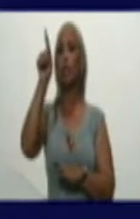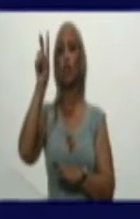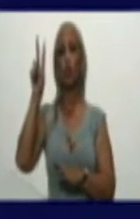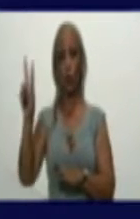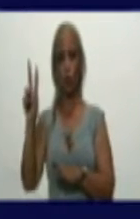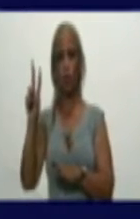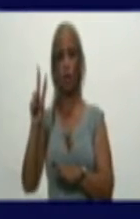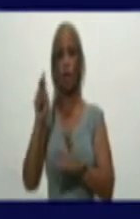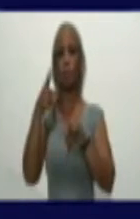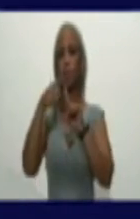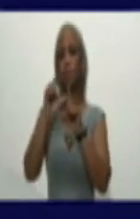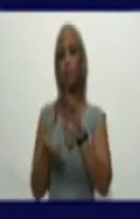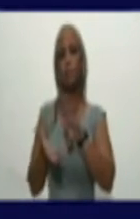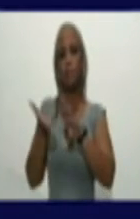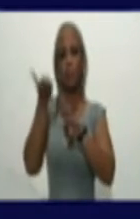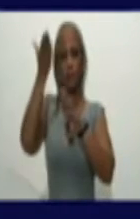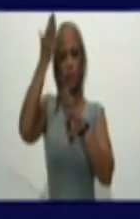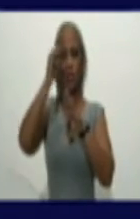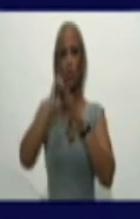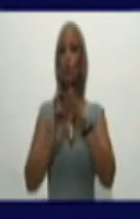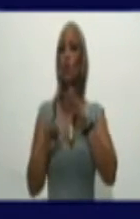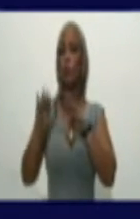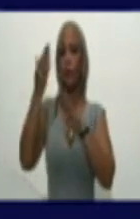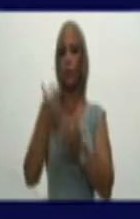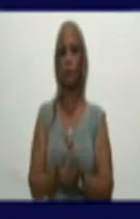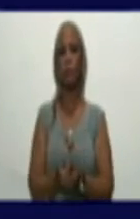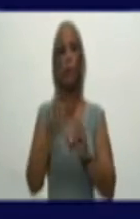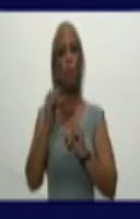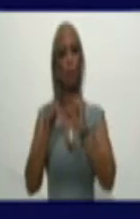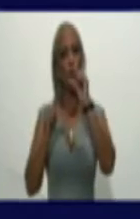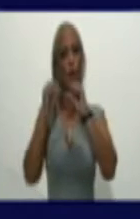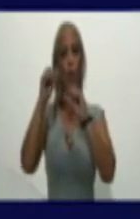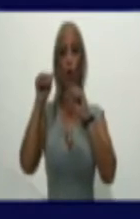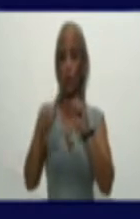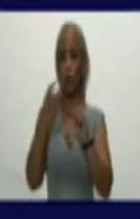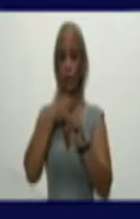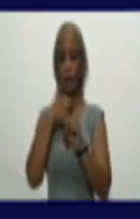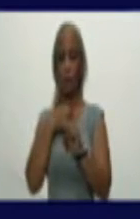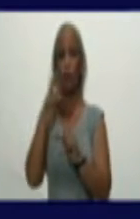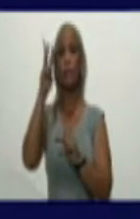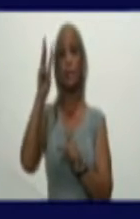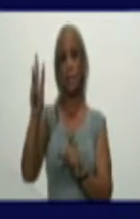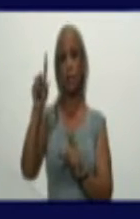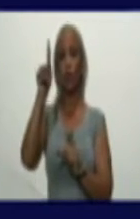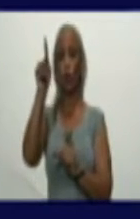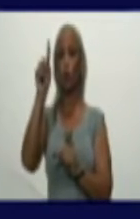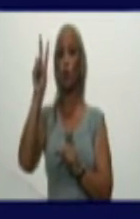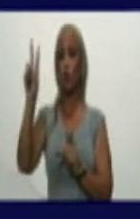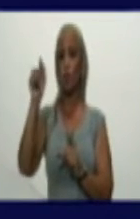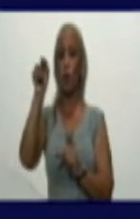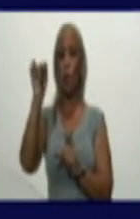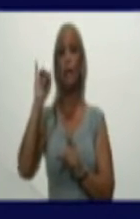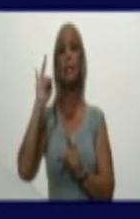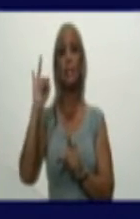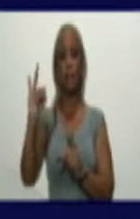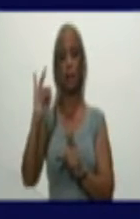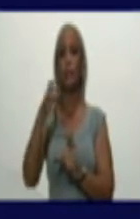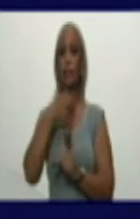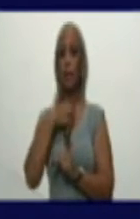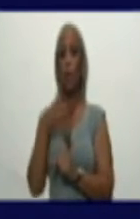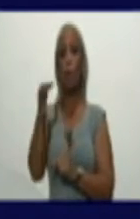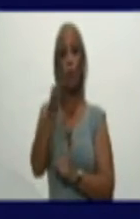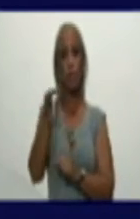en ascenso, ha venido subiendo poco a poco y ya hoy tenemos 312,7. Tenemos